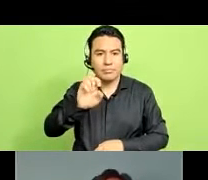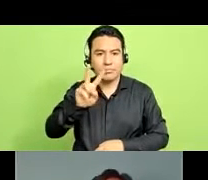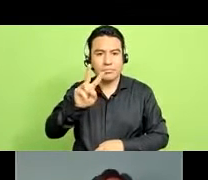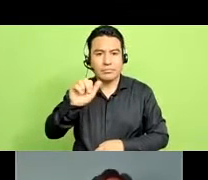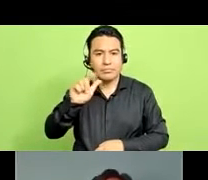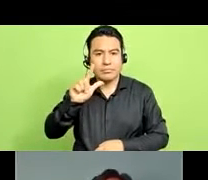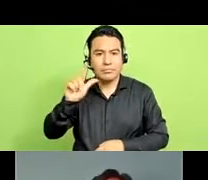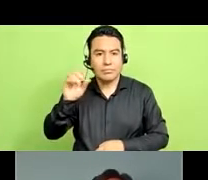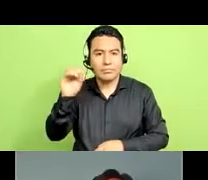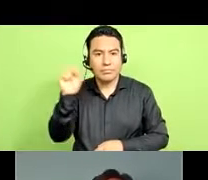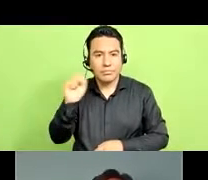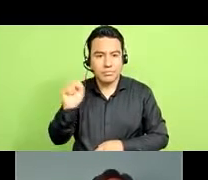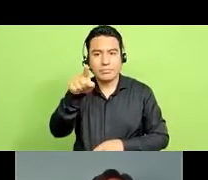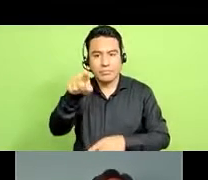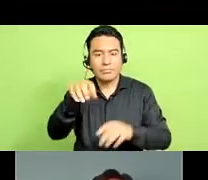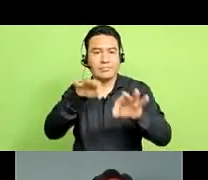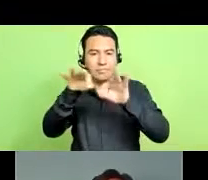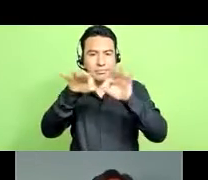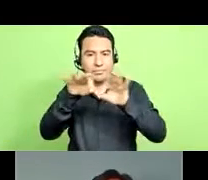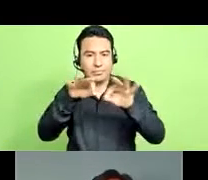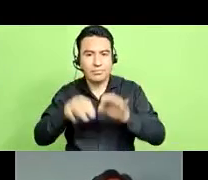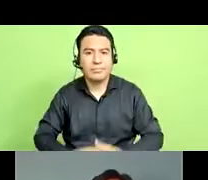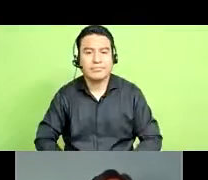un momento por favor por aquí